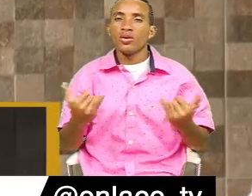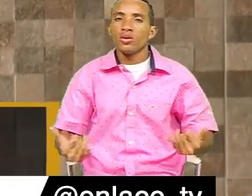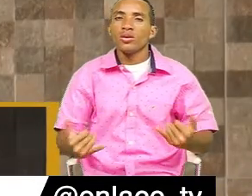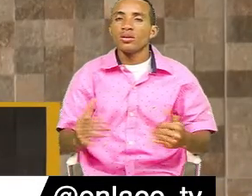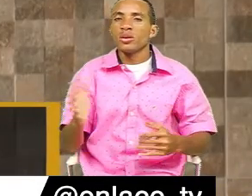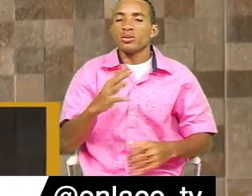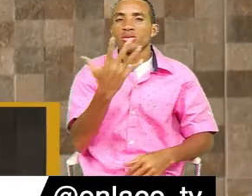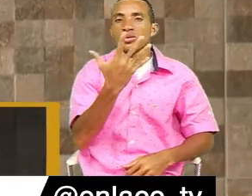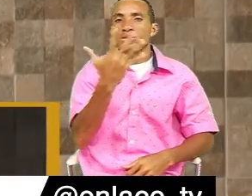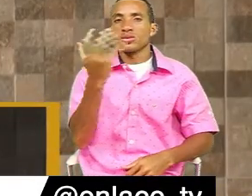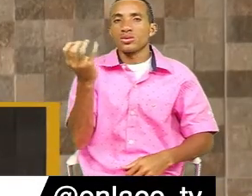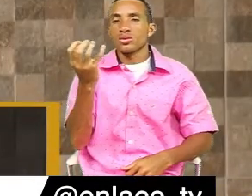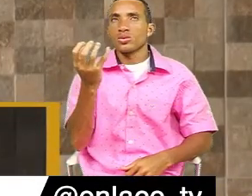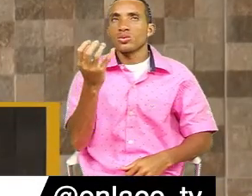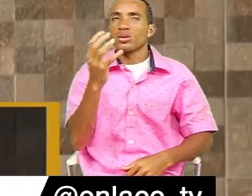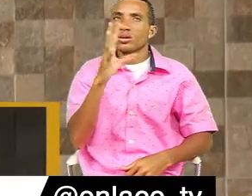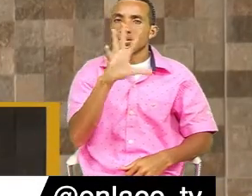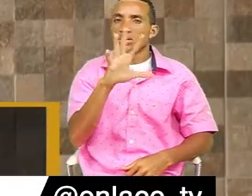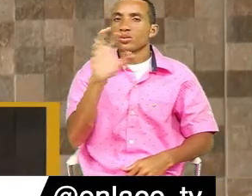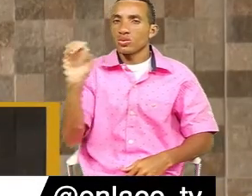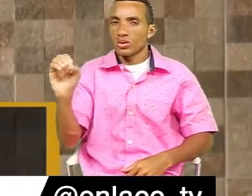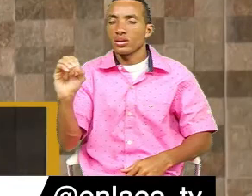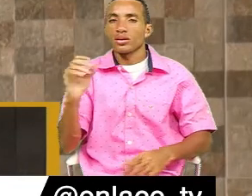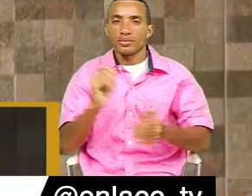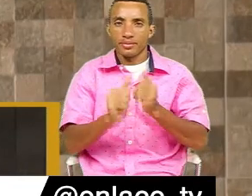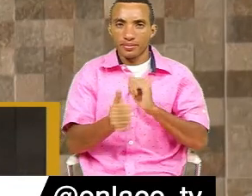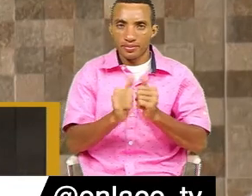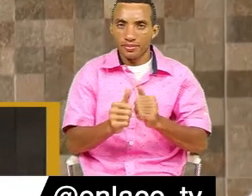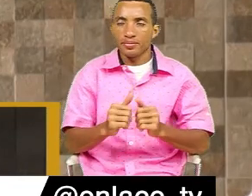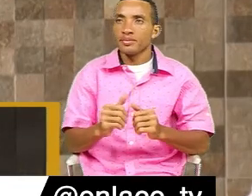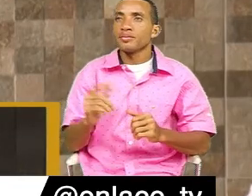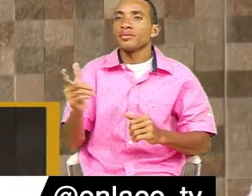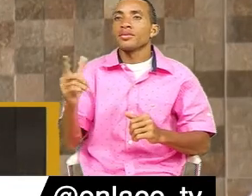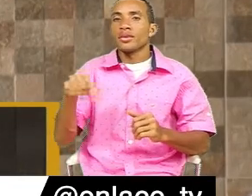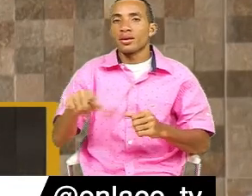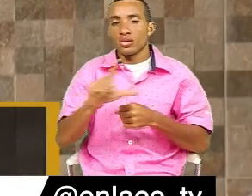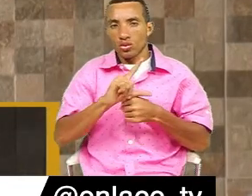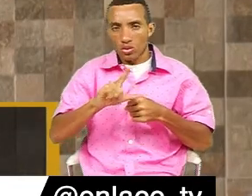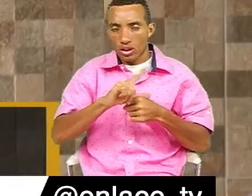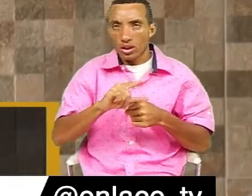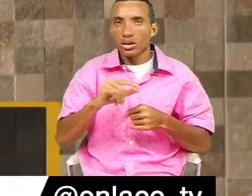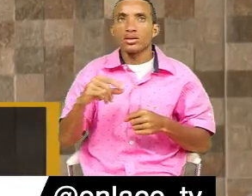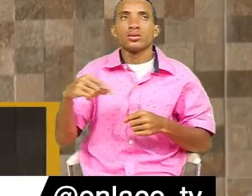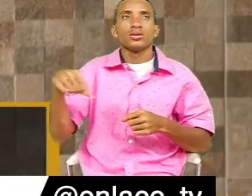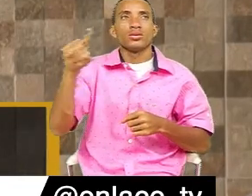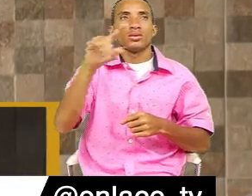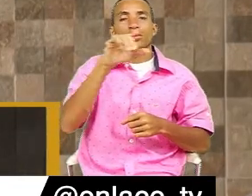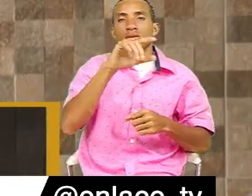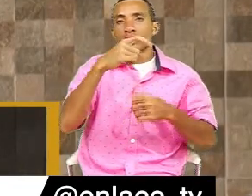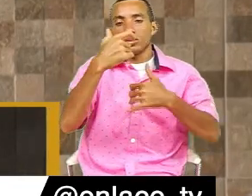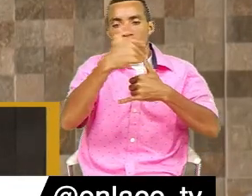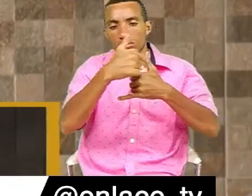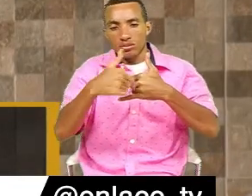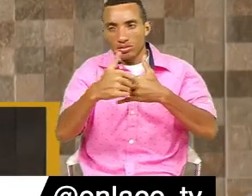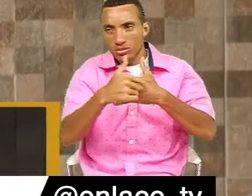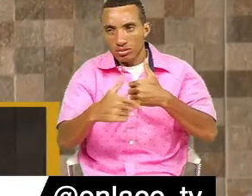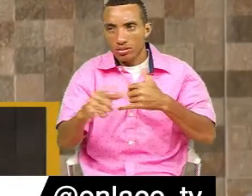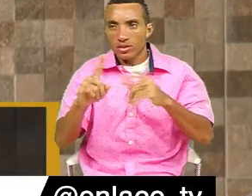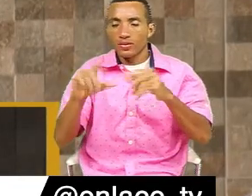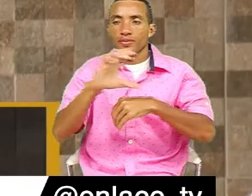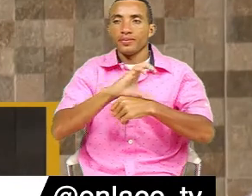50 deportistas de varias ciudades del país y locales. Los deportes que vamos a tener